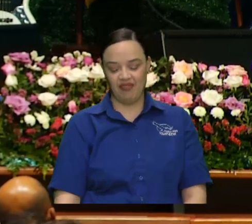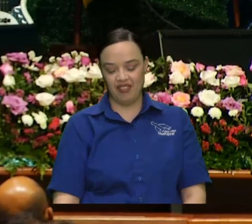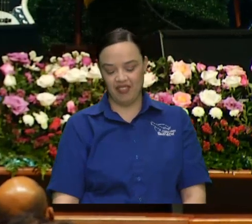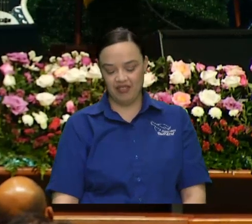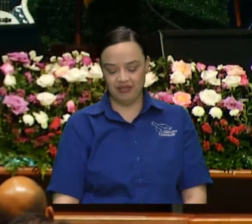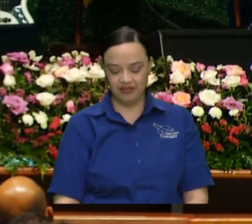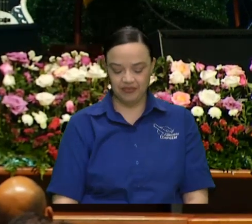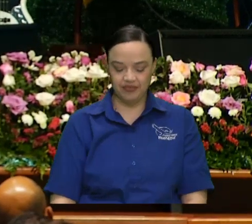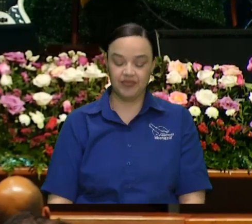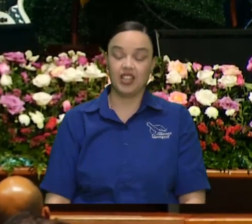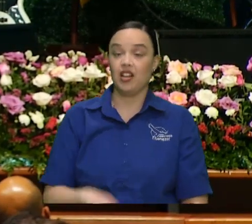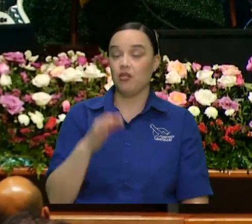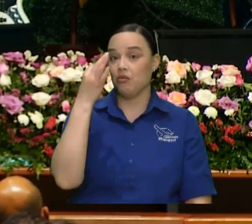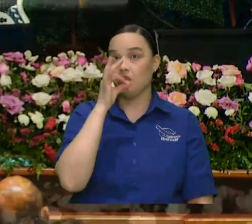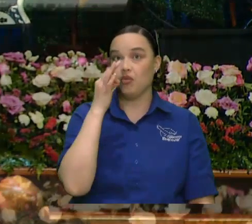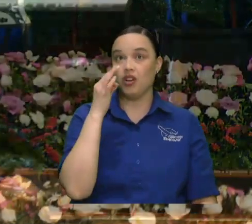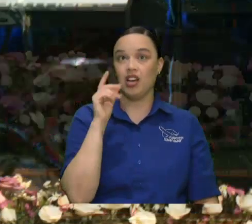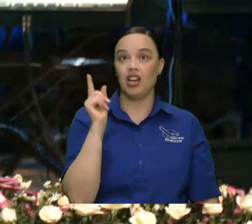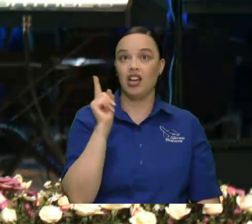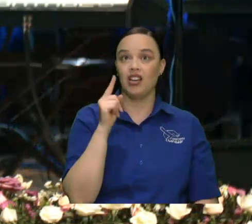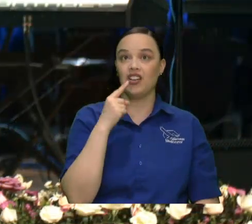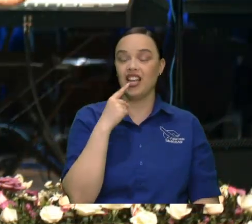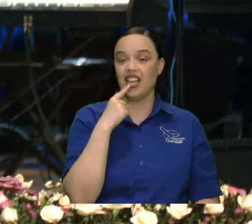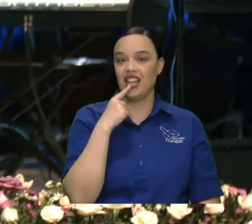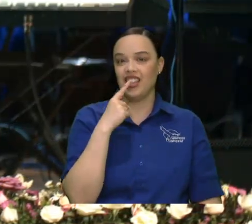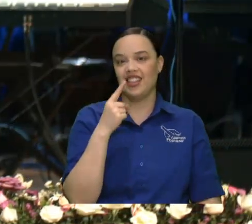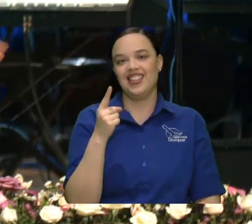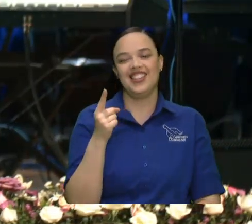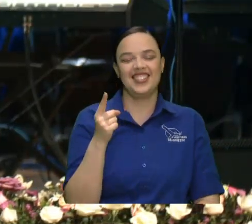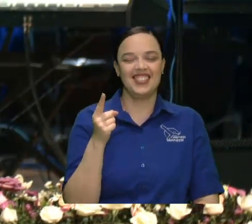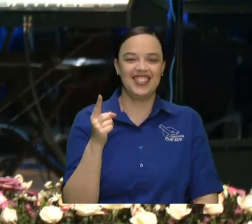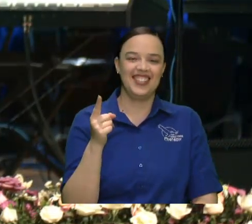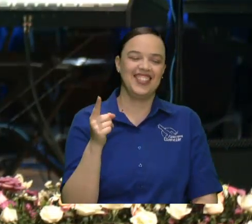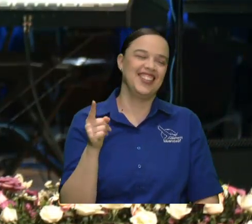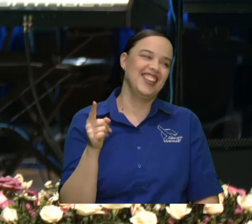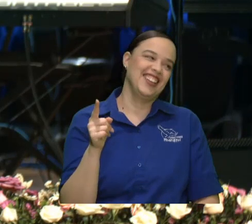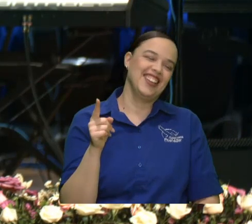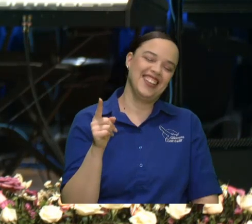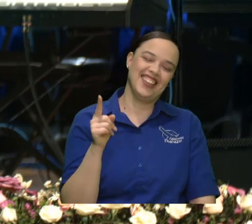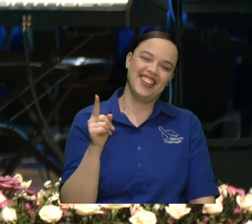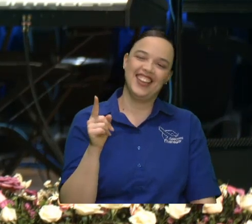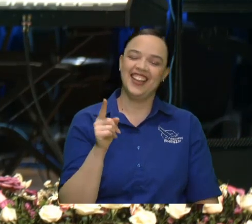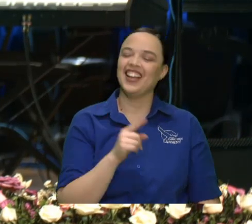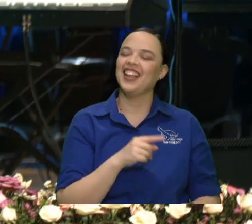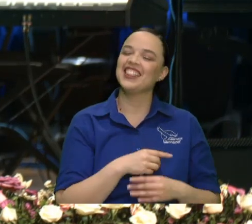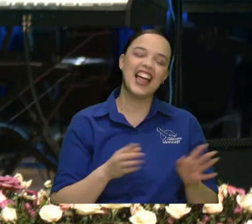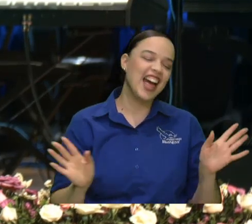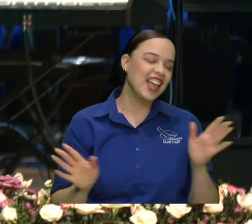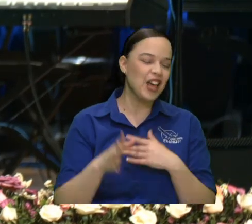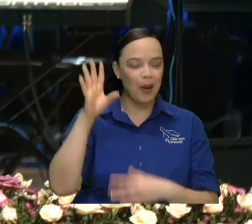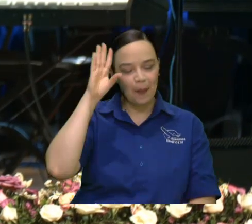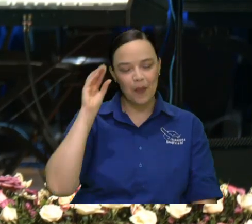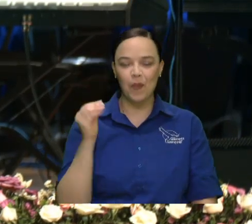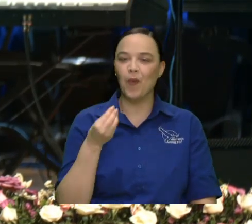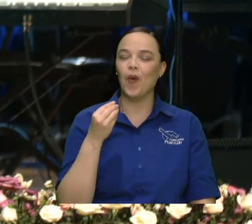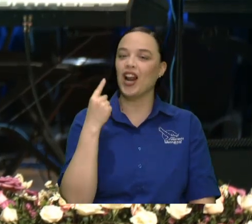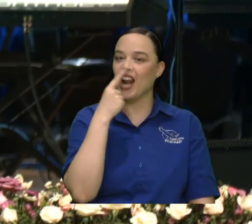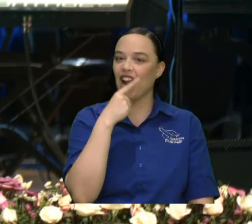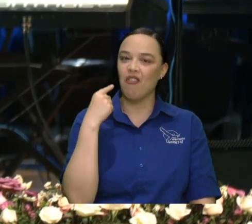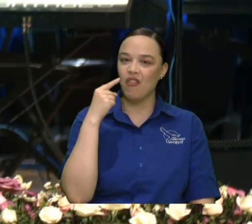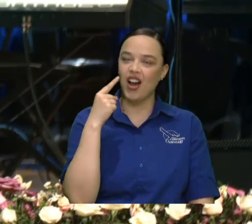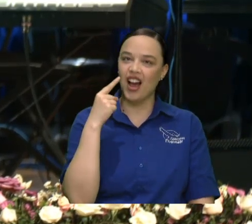y ella no le dice nada porque le huele feo en la bota que se empatan ahí está que dice le dice yo no digo nada pero vos te